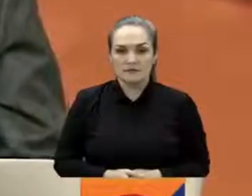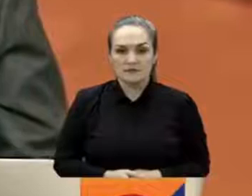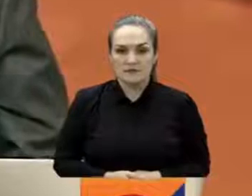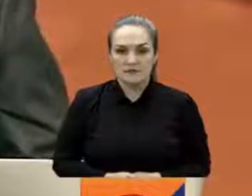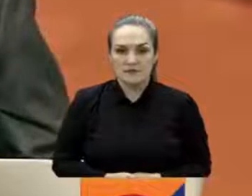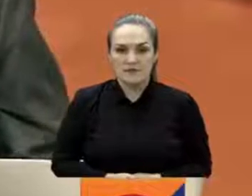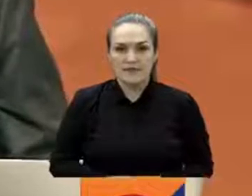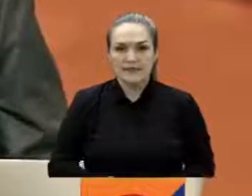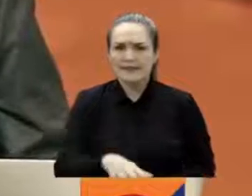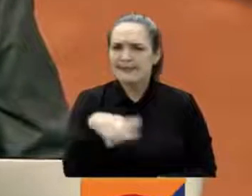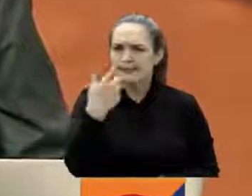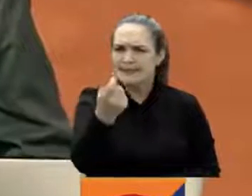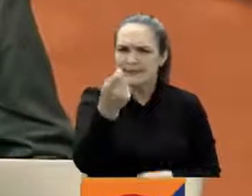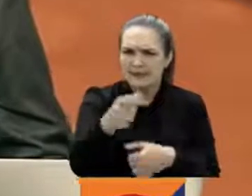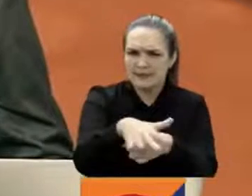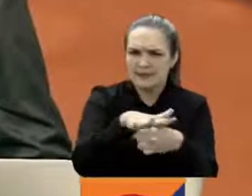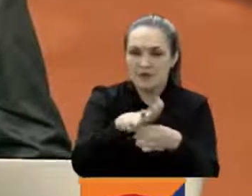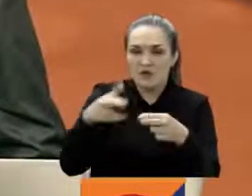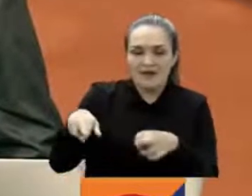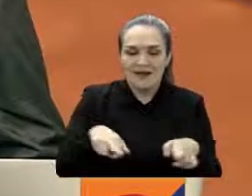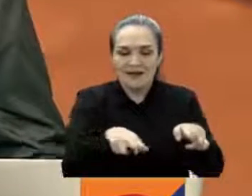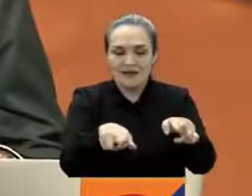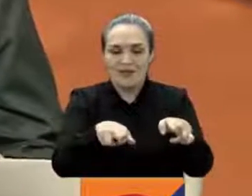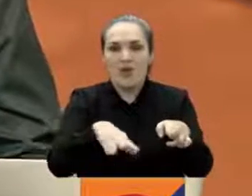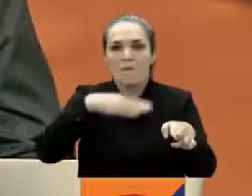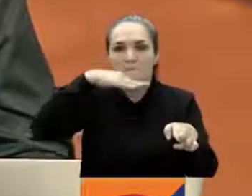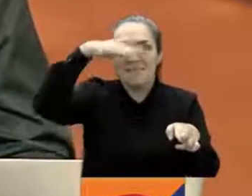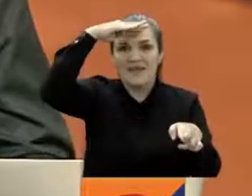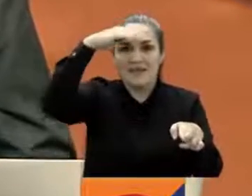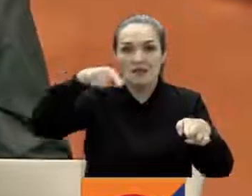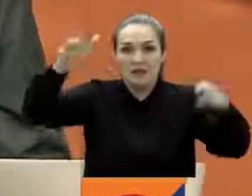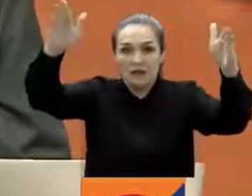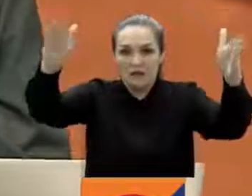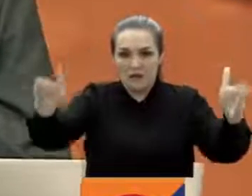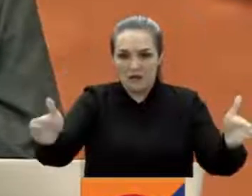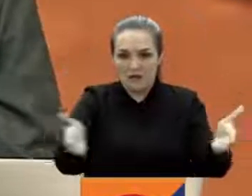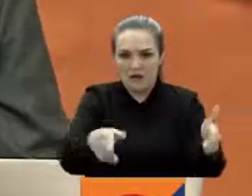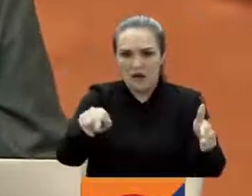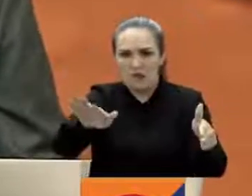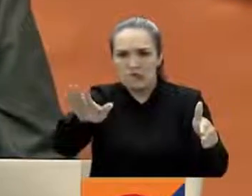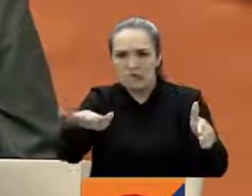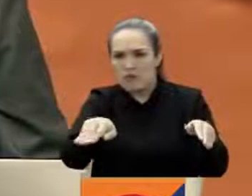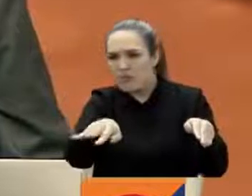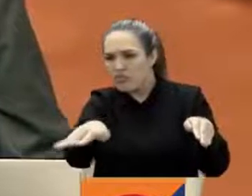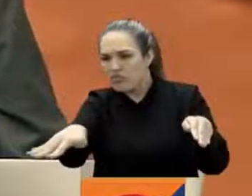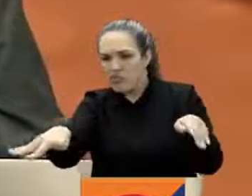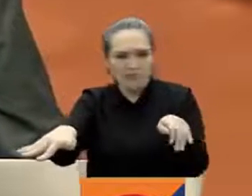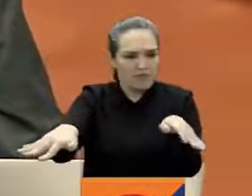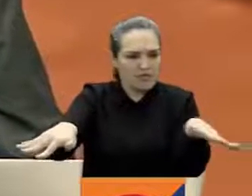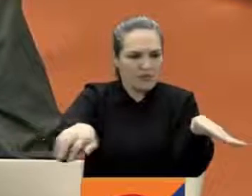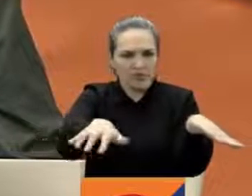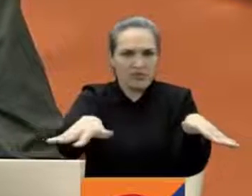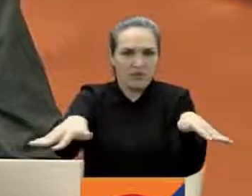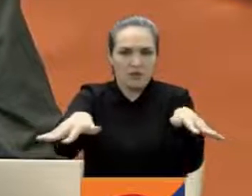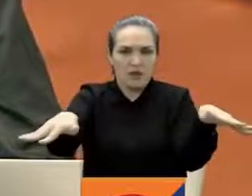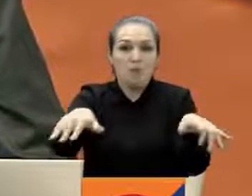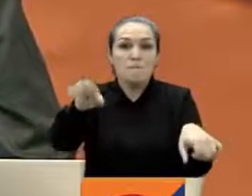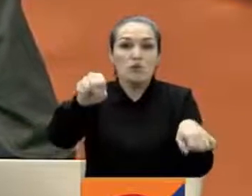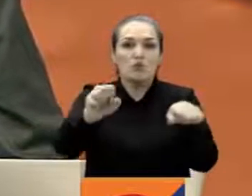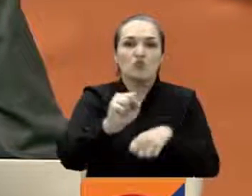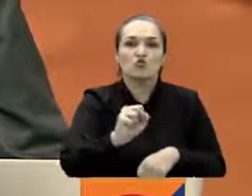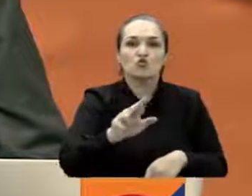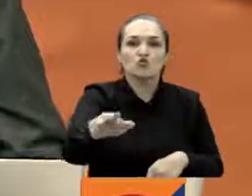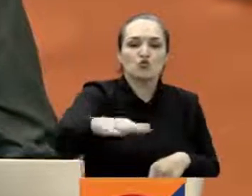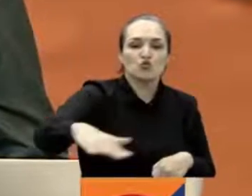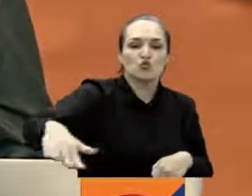Y hay alerta en el río Medellín por la socavación de las paredes del canal. Según las autoridades, podría haber emergencia en el sur del Valle de Aburrá